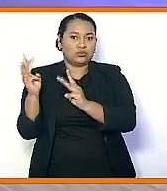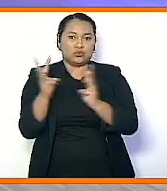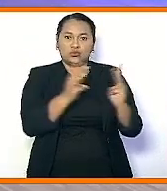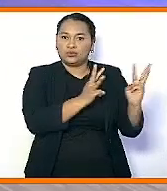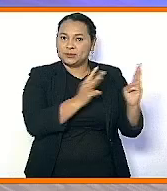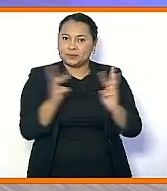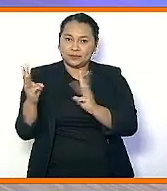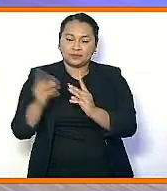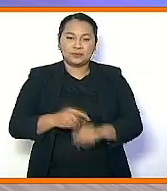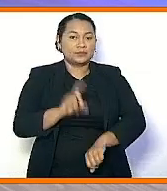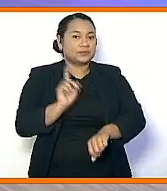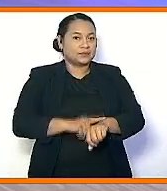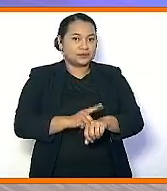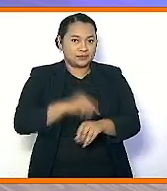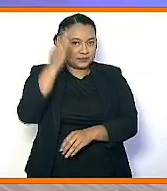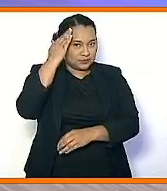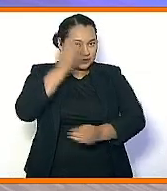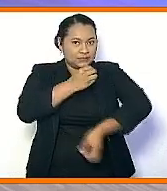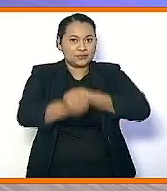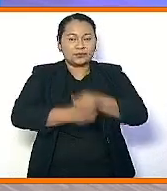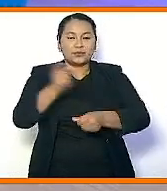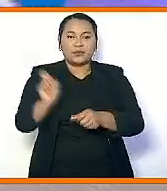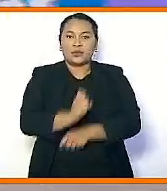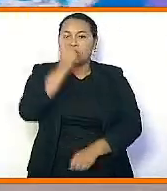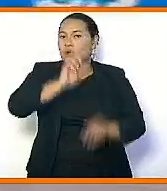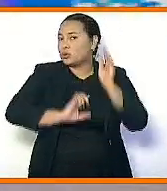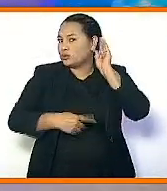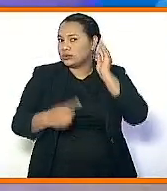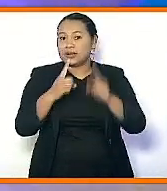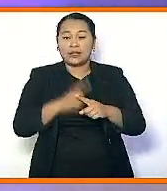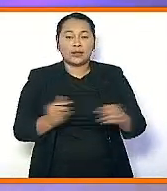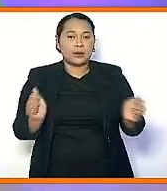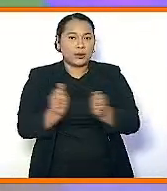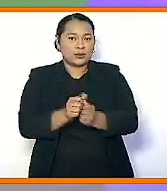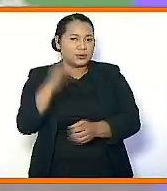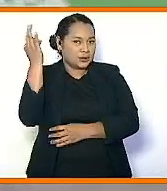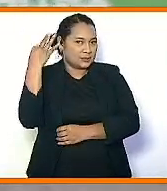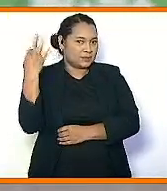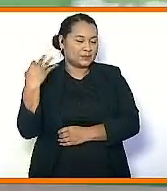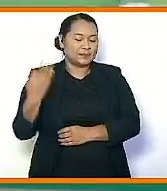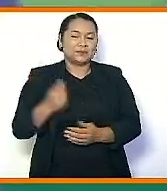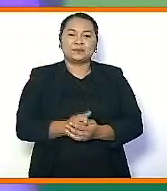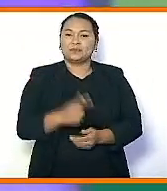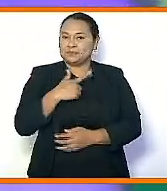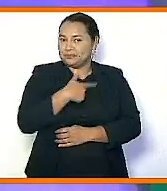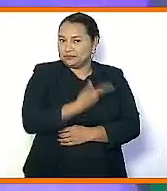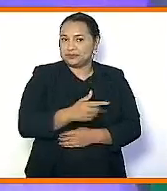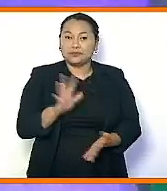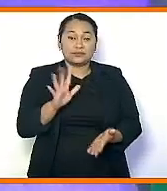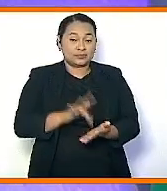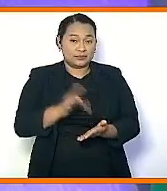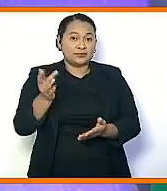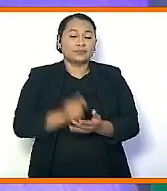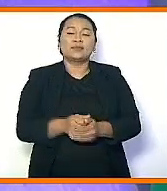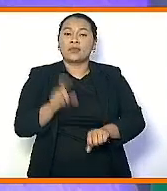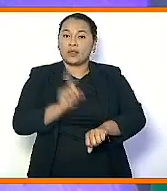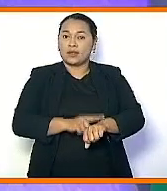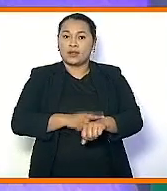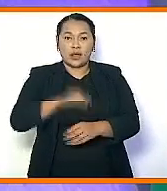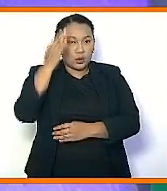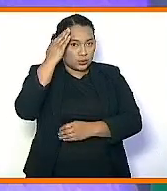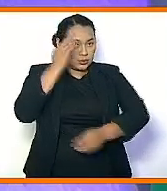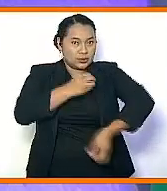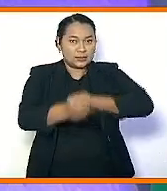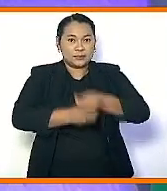Es momento de saber cuál es la esfera favorecida para Multi X con Francini. Así es, Tatiana. Llegó el momento de conocer la esfera ganadora para esta tarde. Te